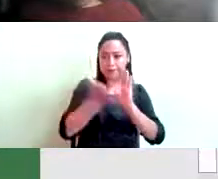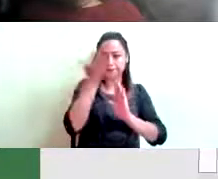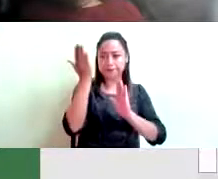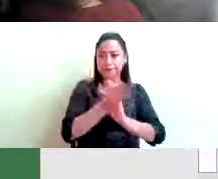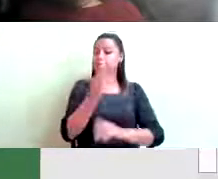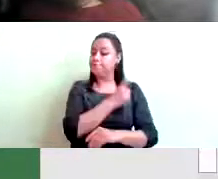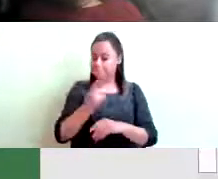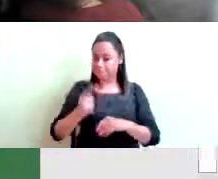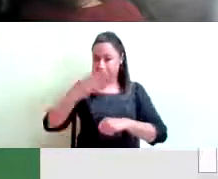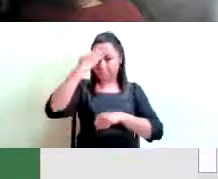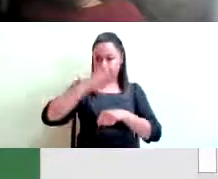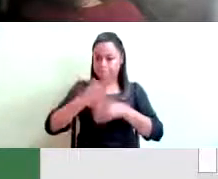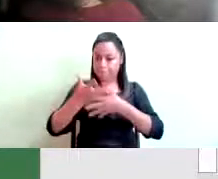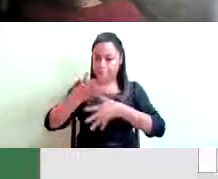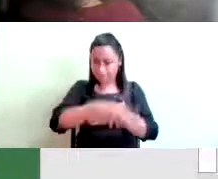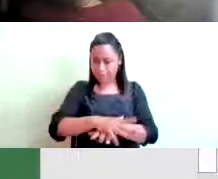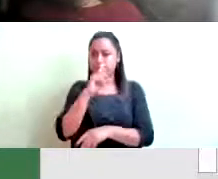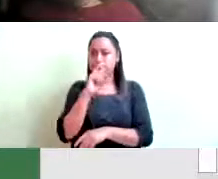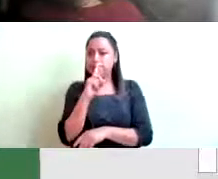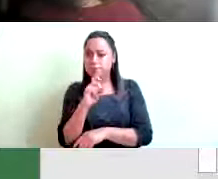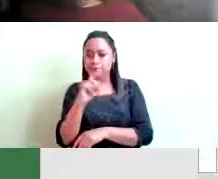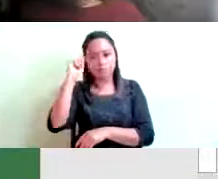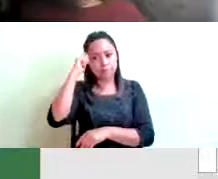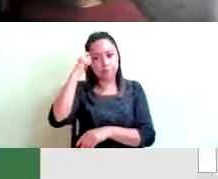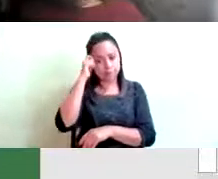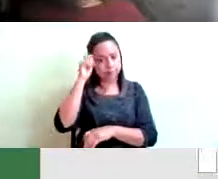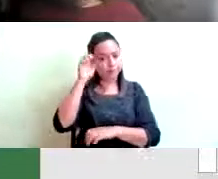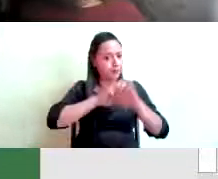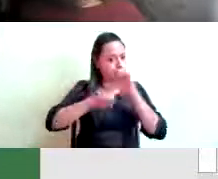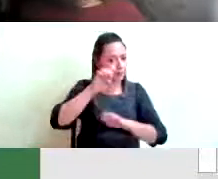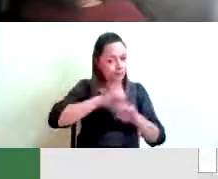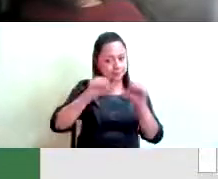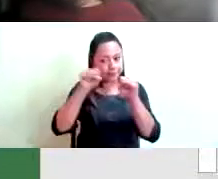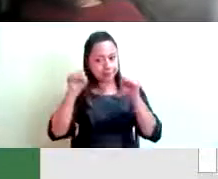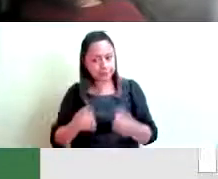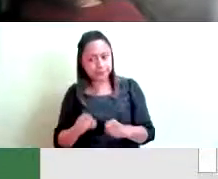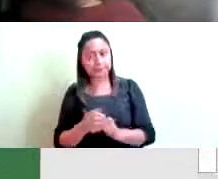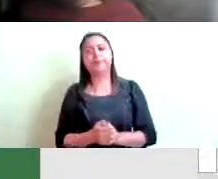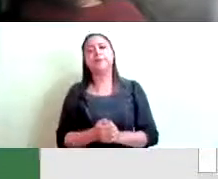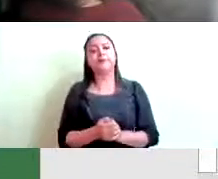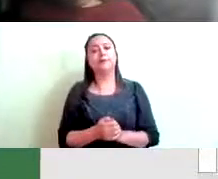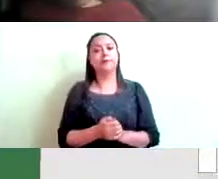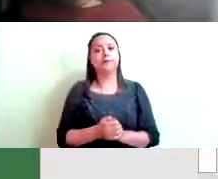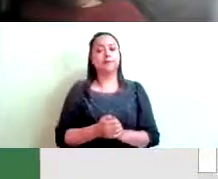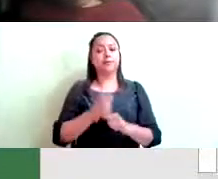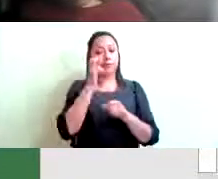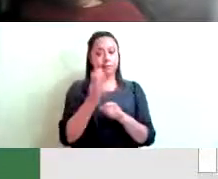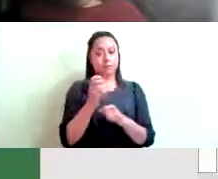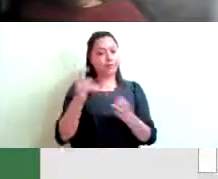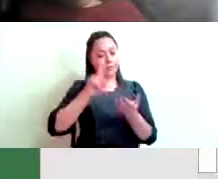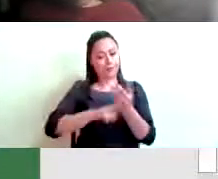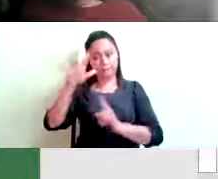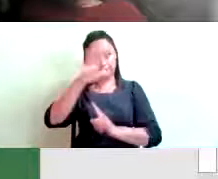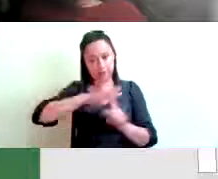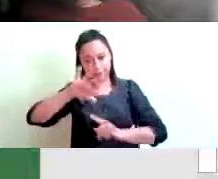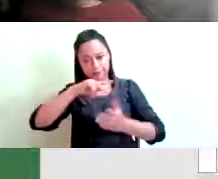gestión integrada del agua, de los servicios ecosistémicos. Bueno, esto dentro del contexto de los